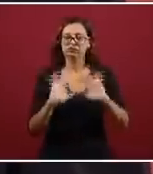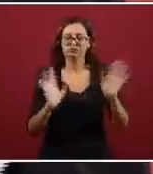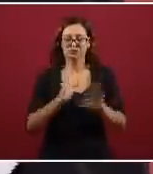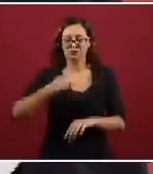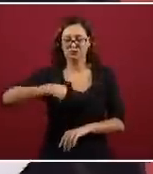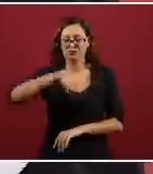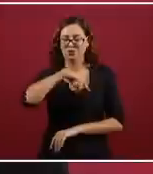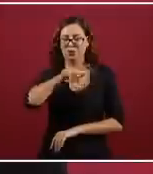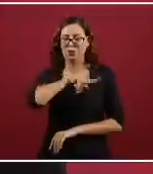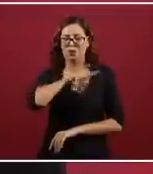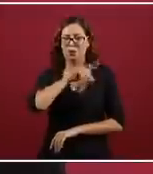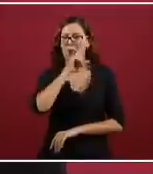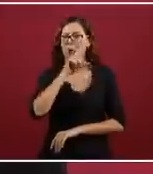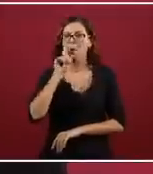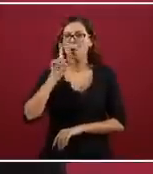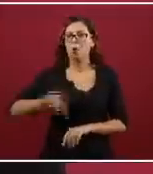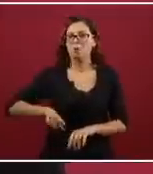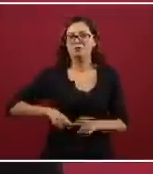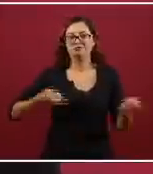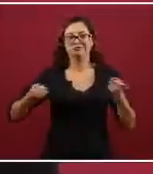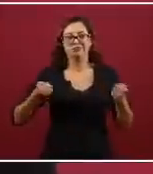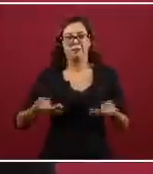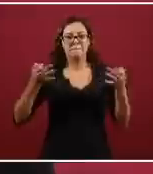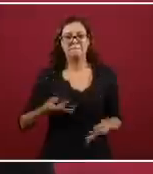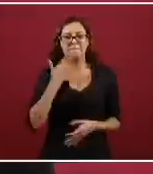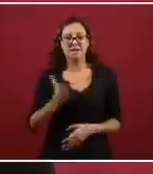consideramos debe ser un buen gobierno.